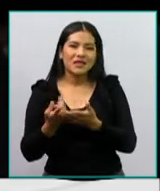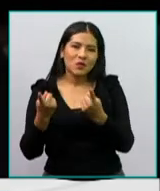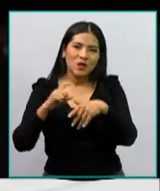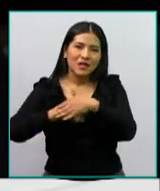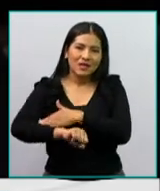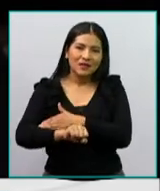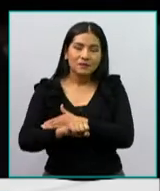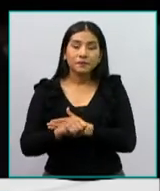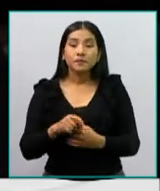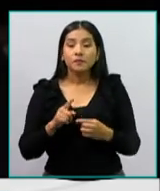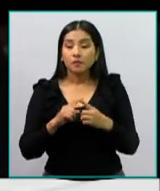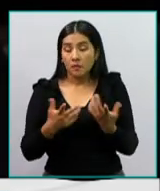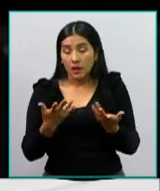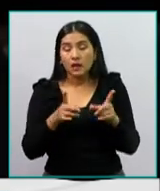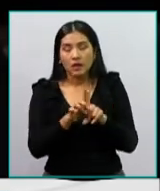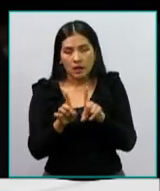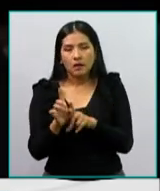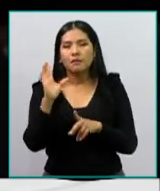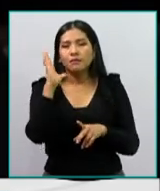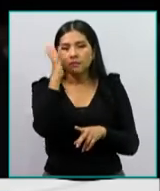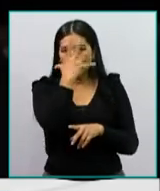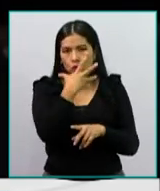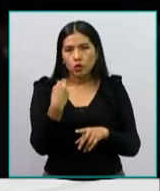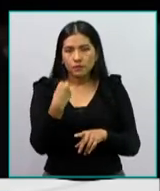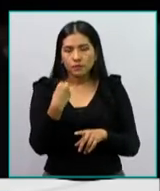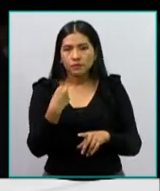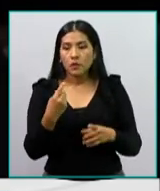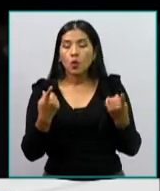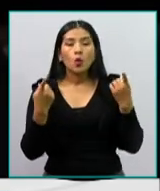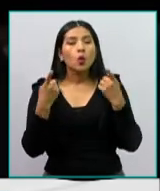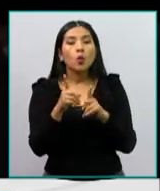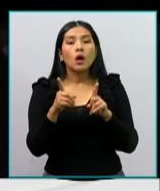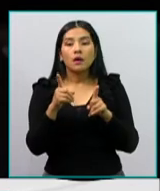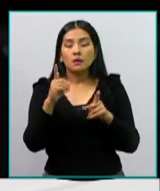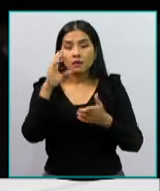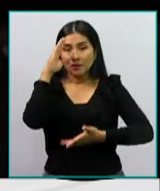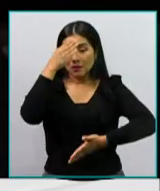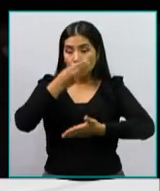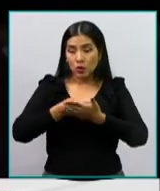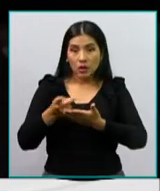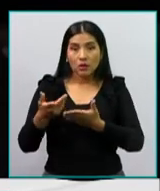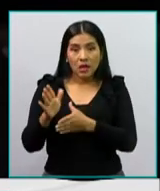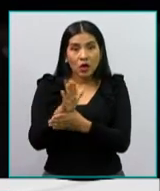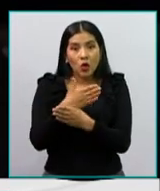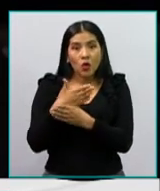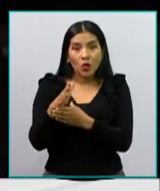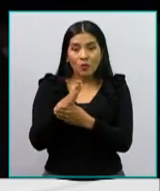además que también es lindo que tus hijos compartan tu camino, ¿no?